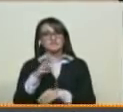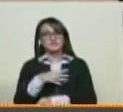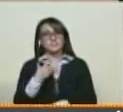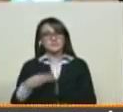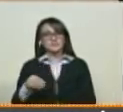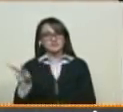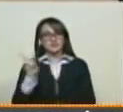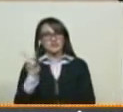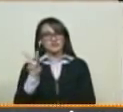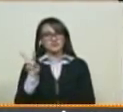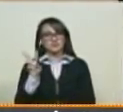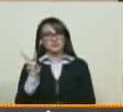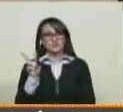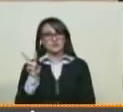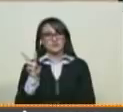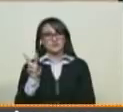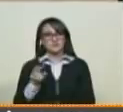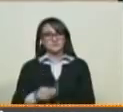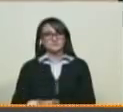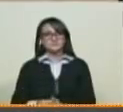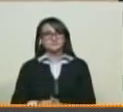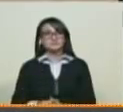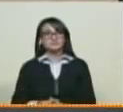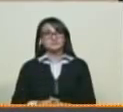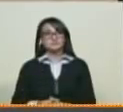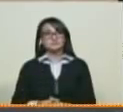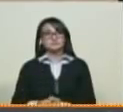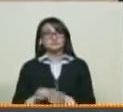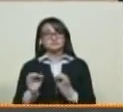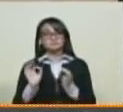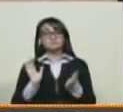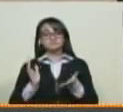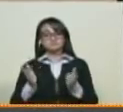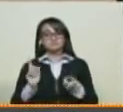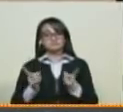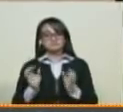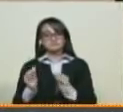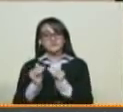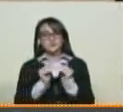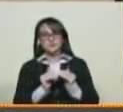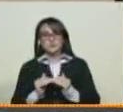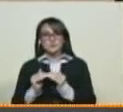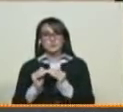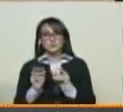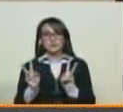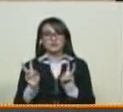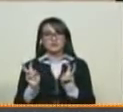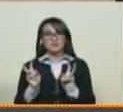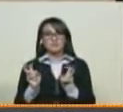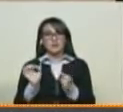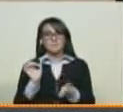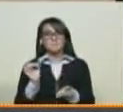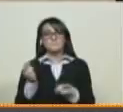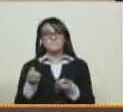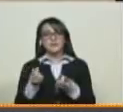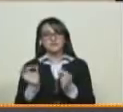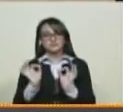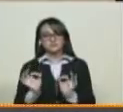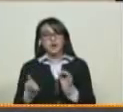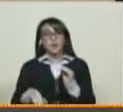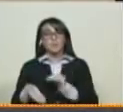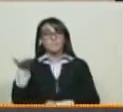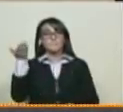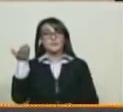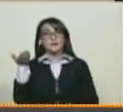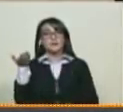la República. En este contexto aseguraba que ya se han logrado equilibrios en áreas estratégicas como es los precios acordados, el aumento o el